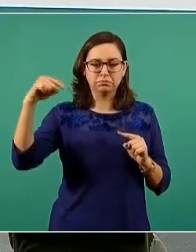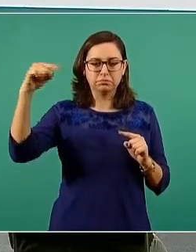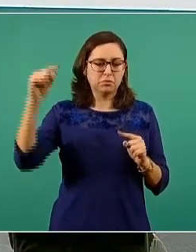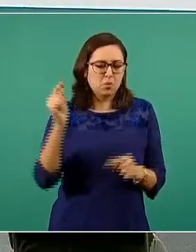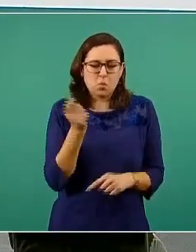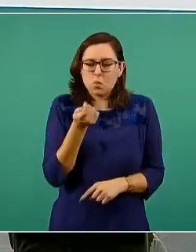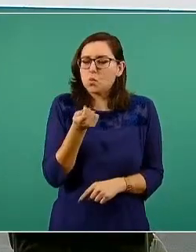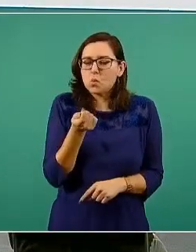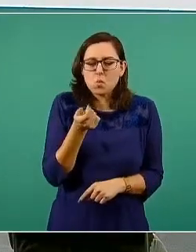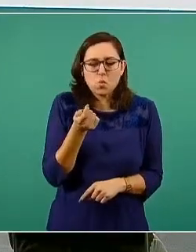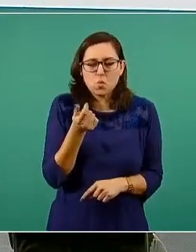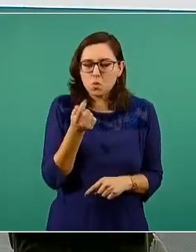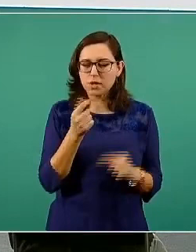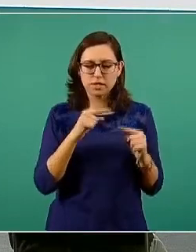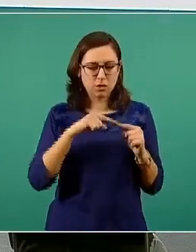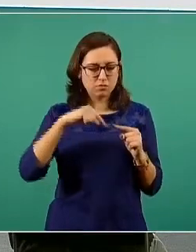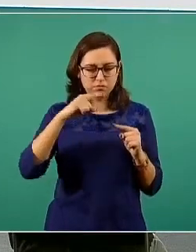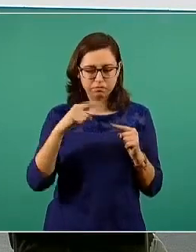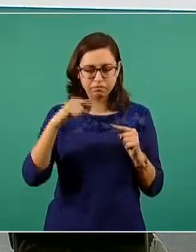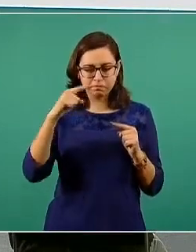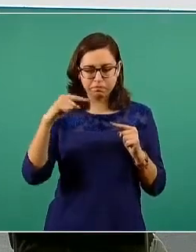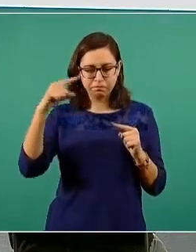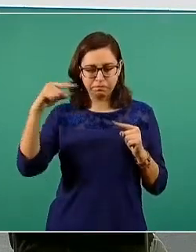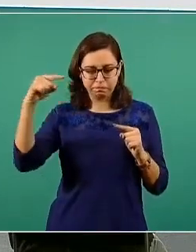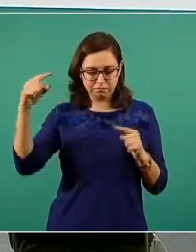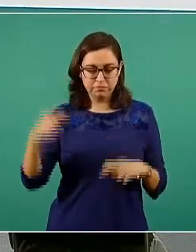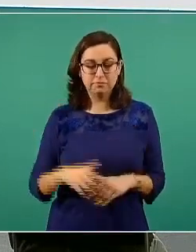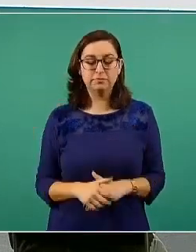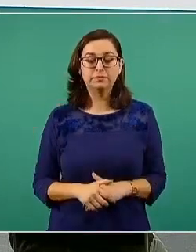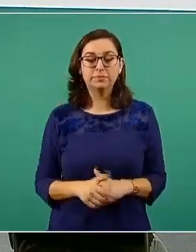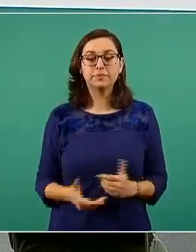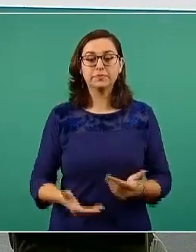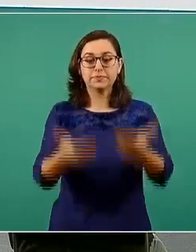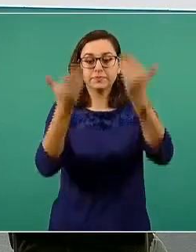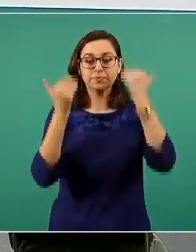estas pequeñas jorobitas en la línea. La siguiente, por favor.